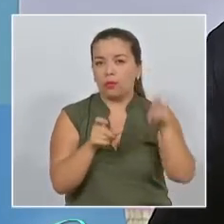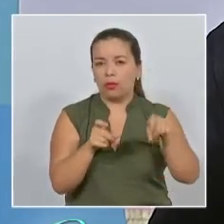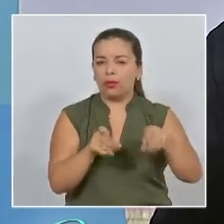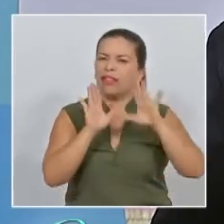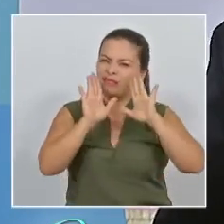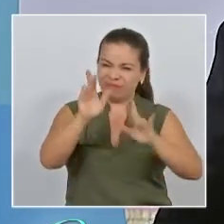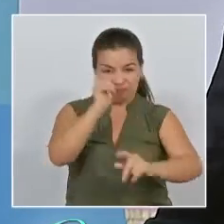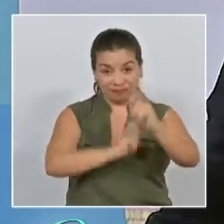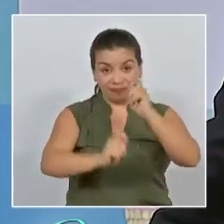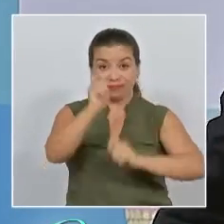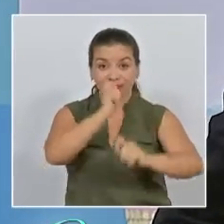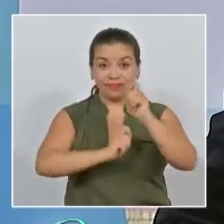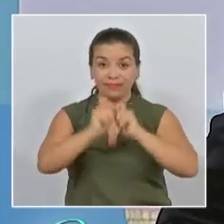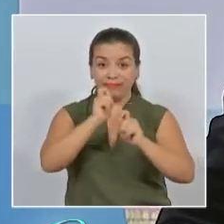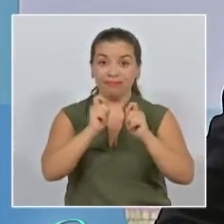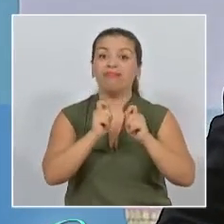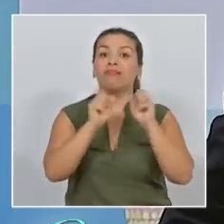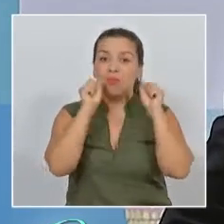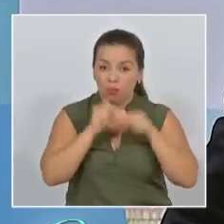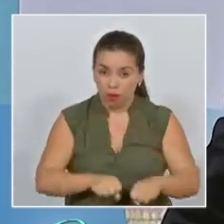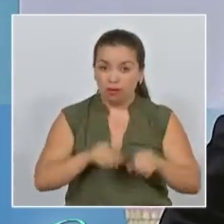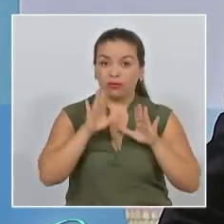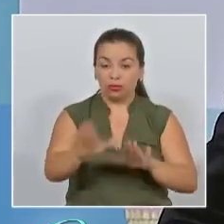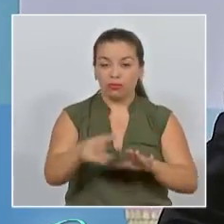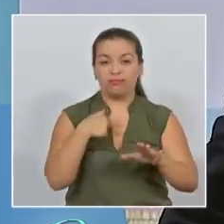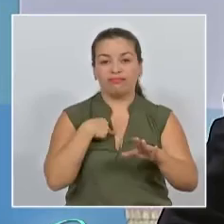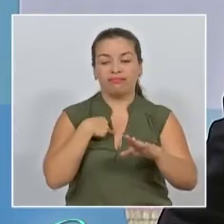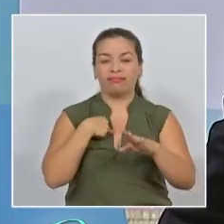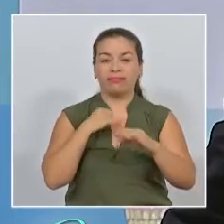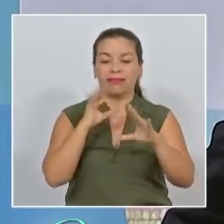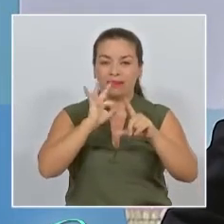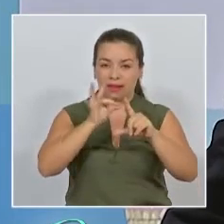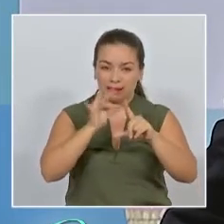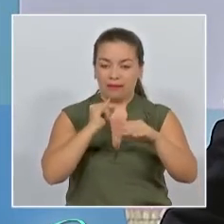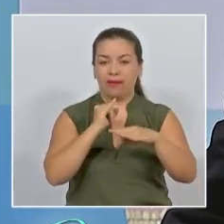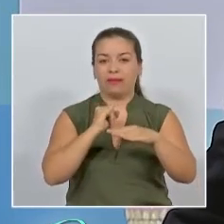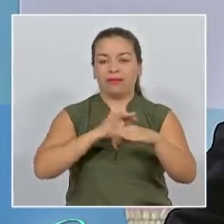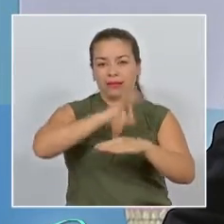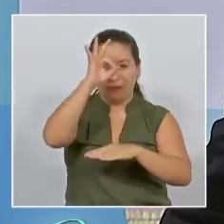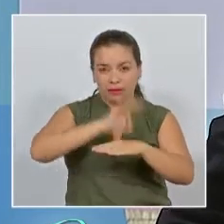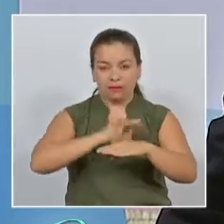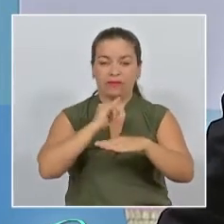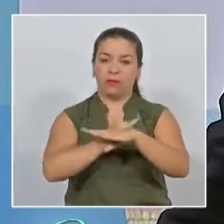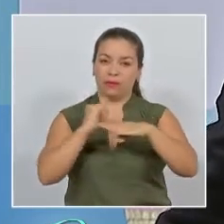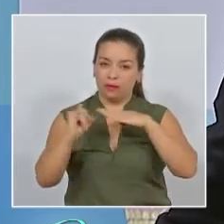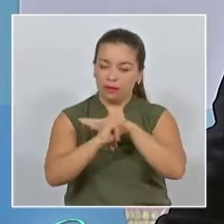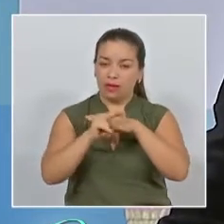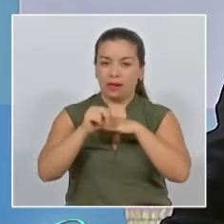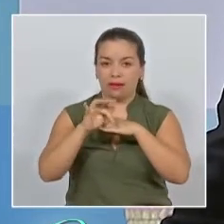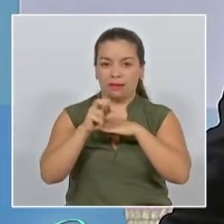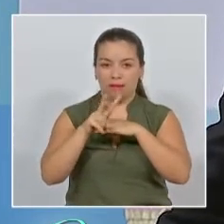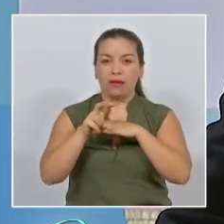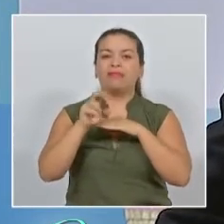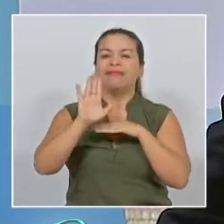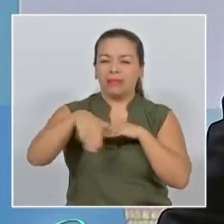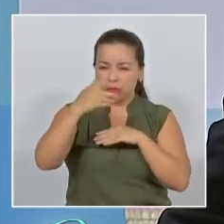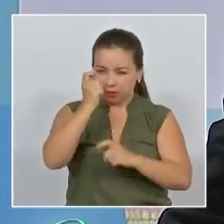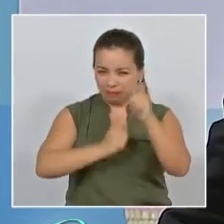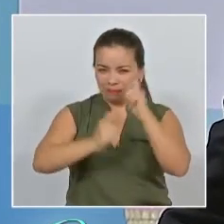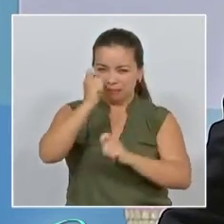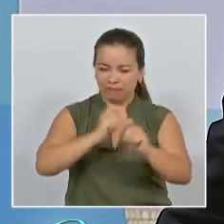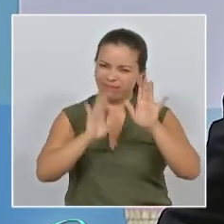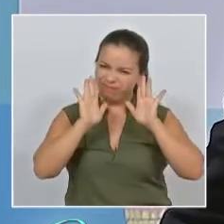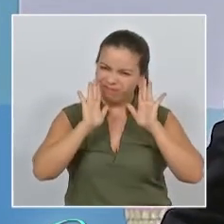un pequeño corte de comerciales. Abrimos nuestros canales Telecafé, Telepacífico, NTV y TV Islas para estos mensajes y retornamos con ustedes